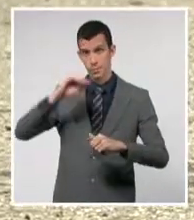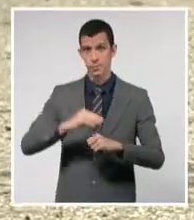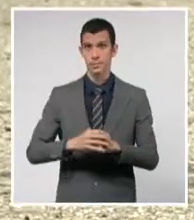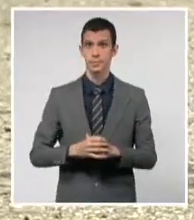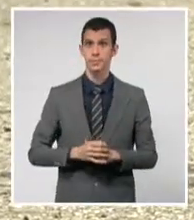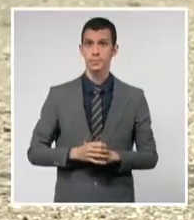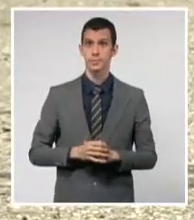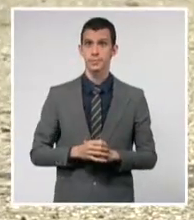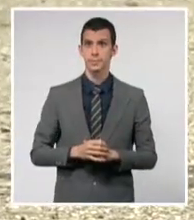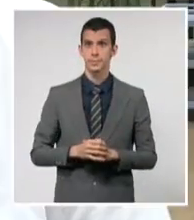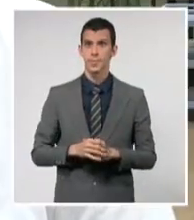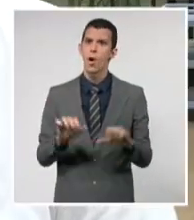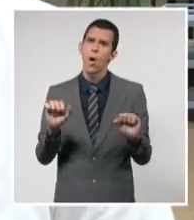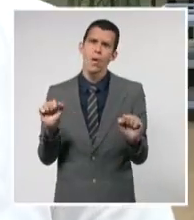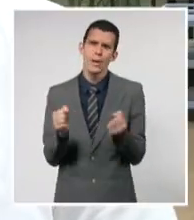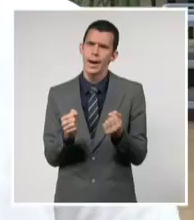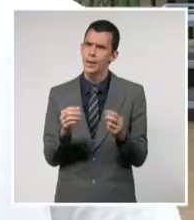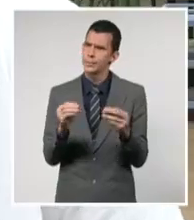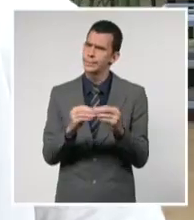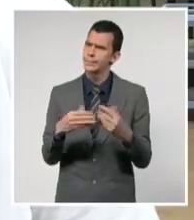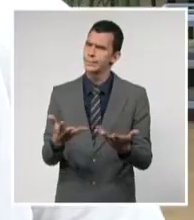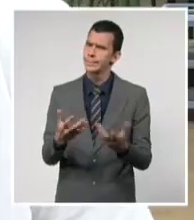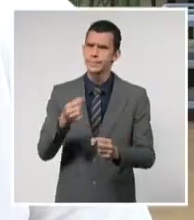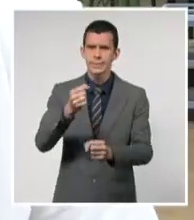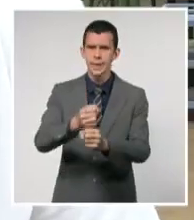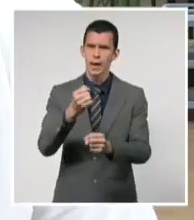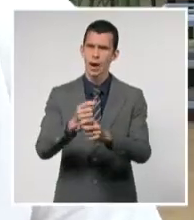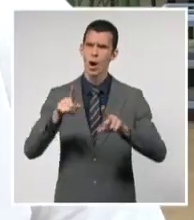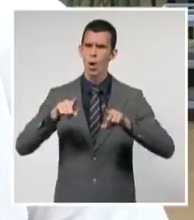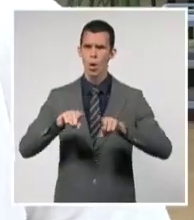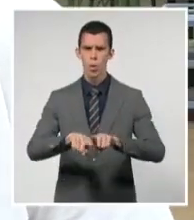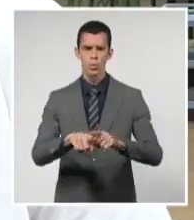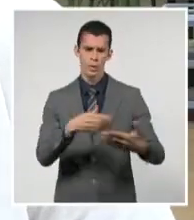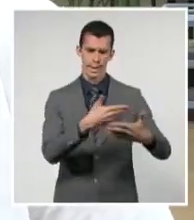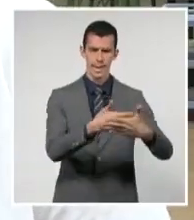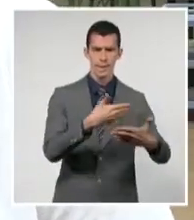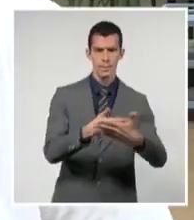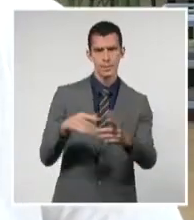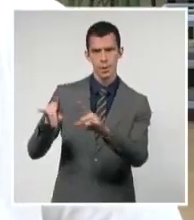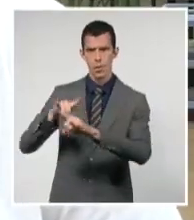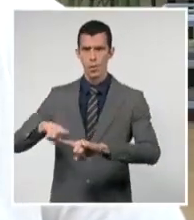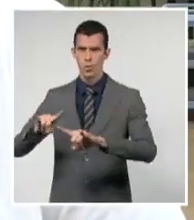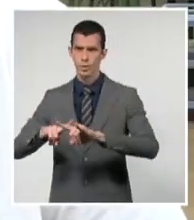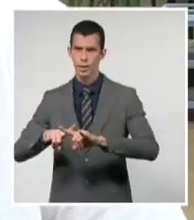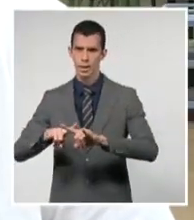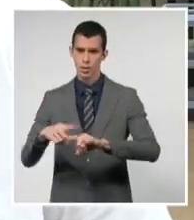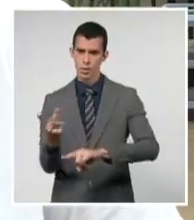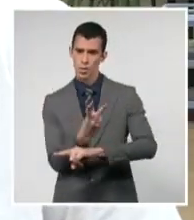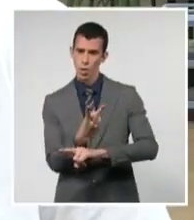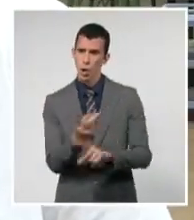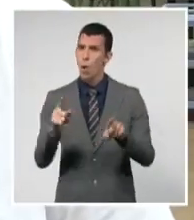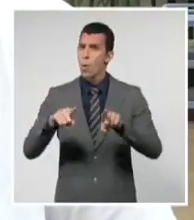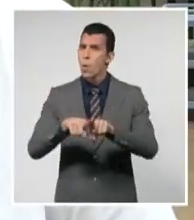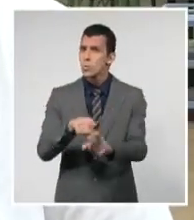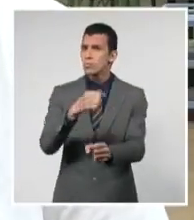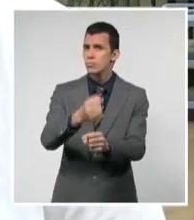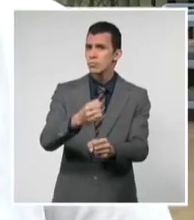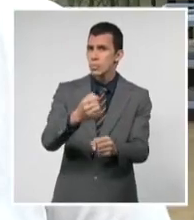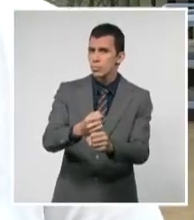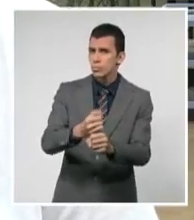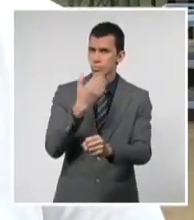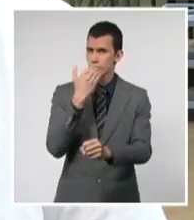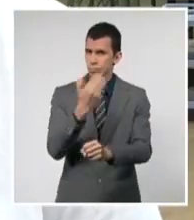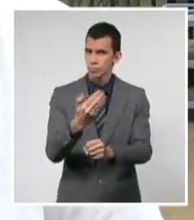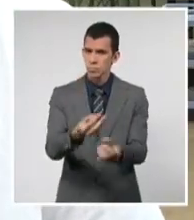vínculo universidad-empresa. La necesidad que tenemos de poder materializar esta primera exportación es inminente para nosotros